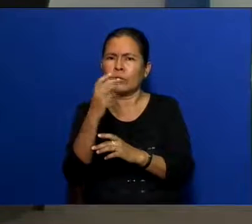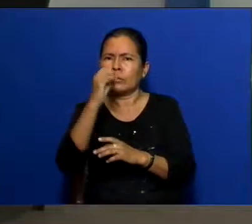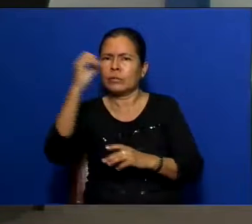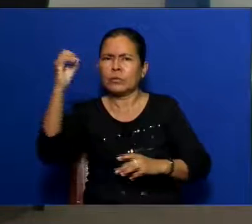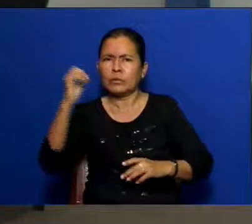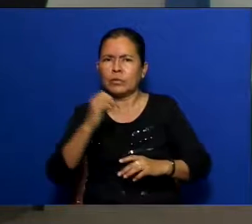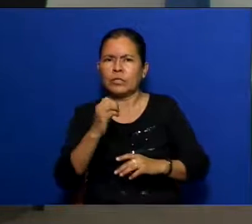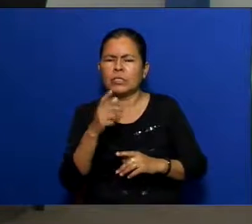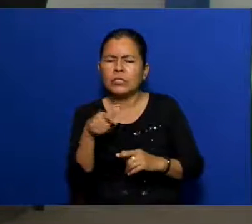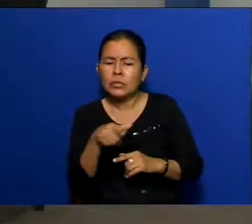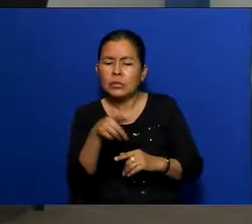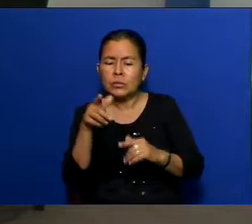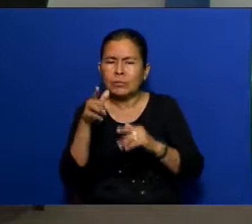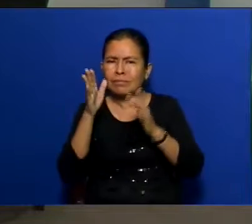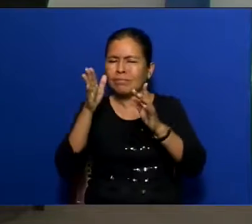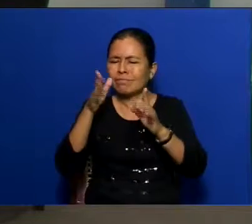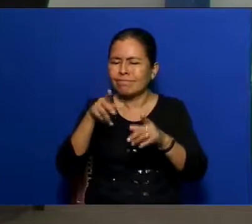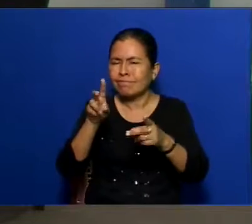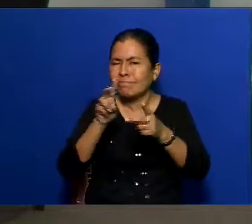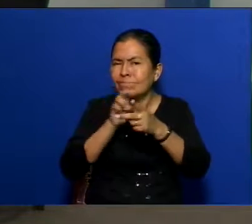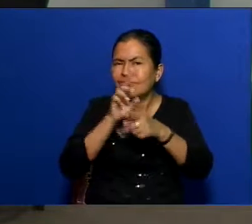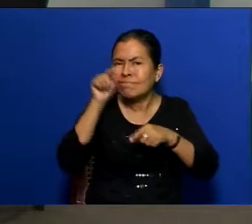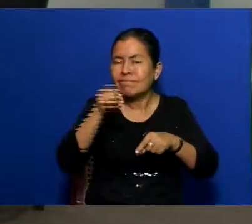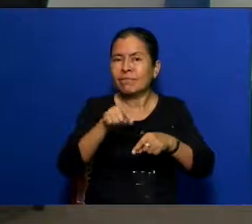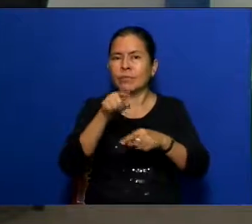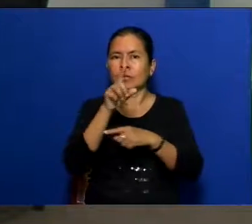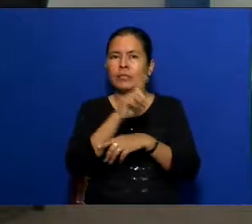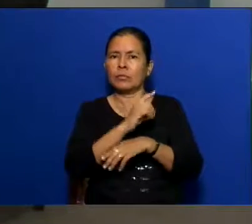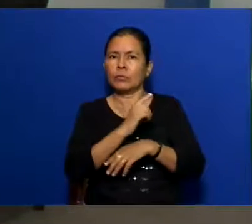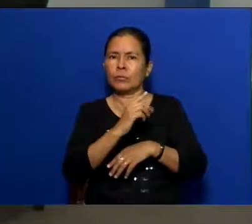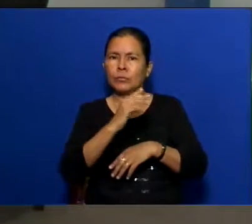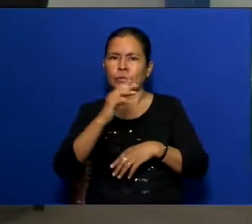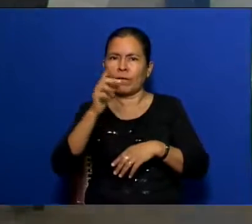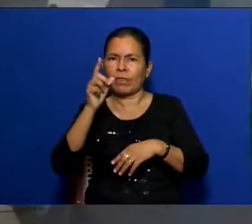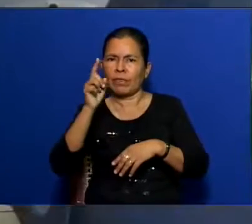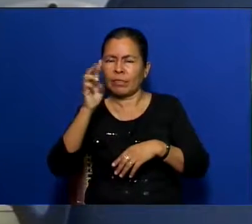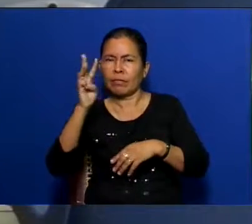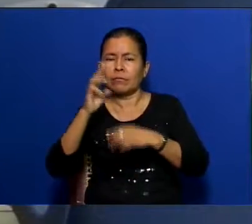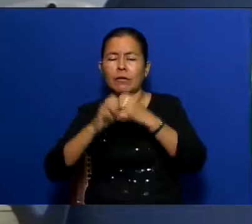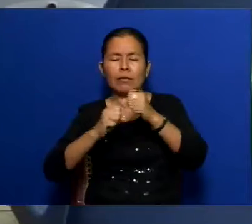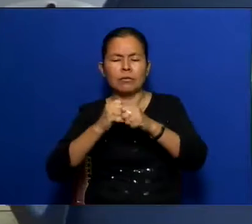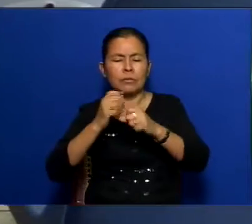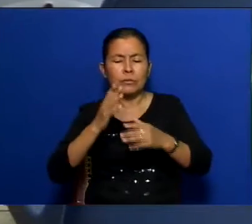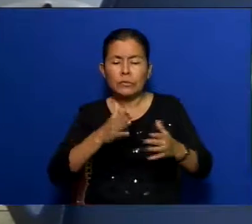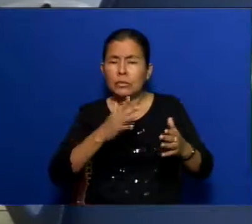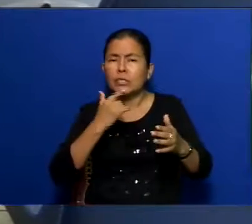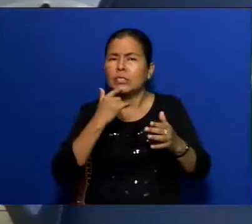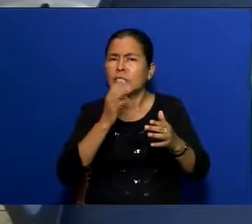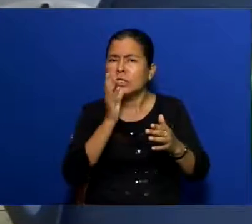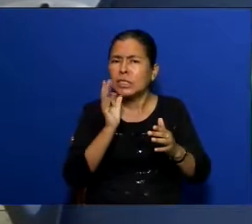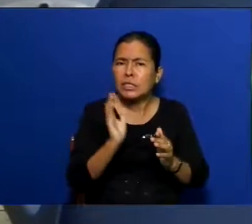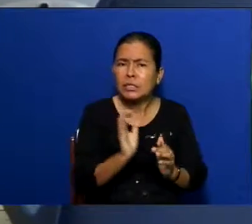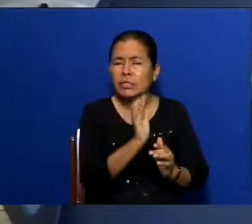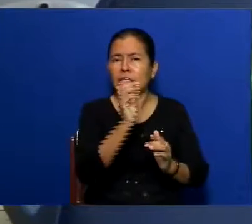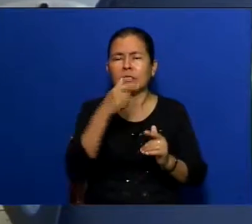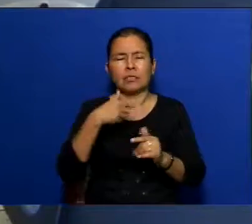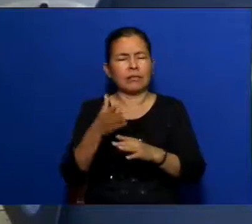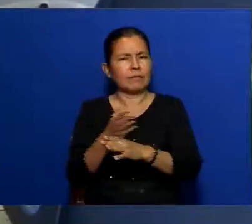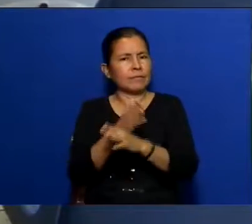niñas menores de 13 años. Sin embargo, esto, como le decía, lo veníamos brindando siempre,